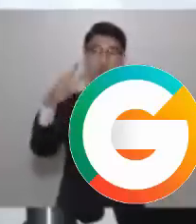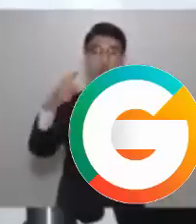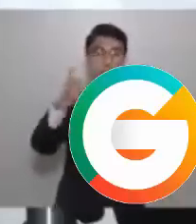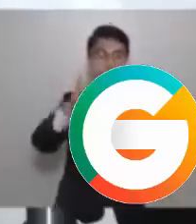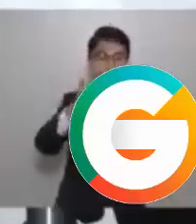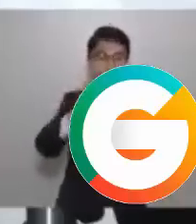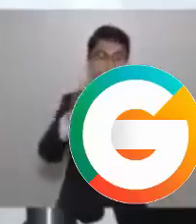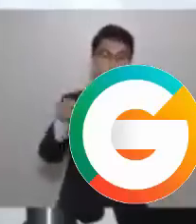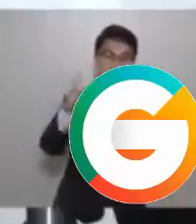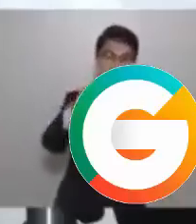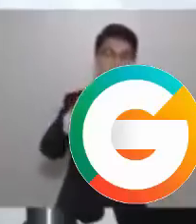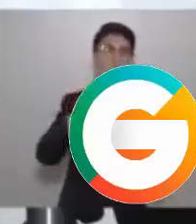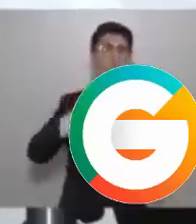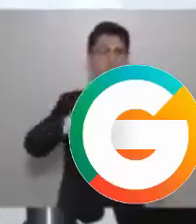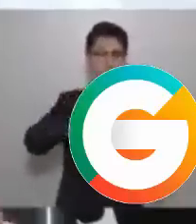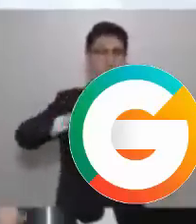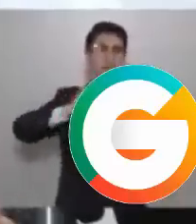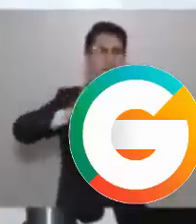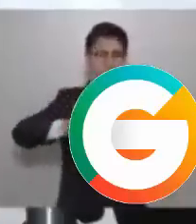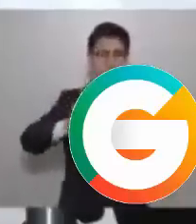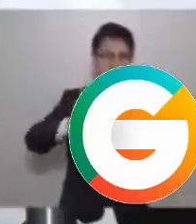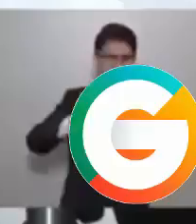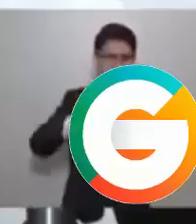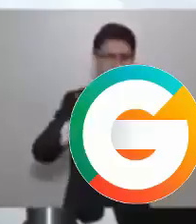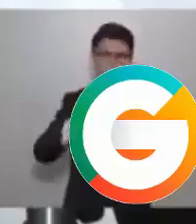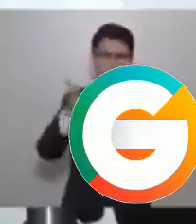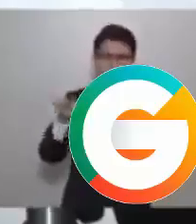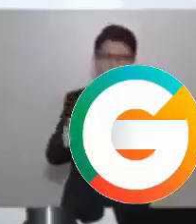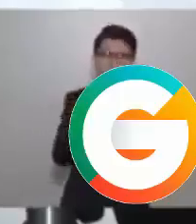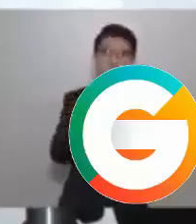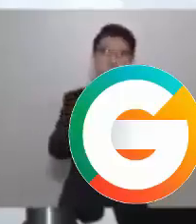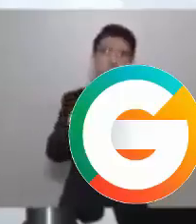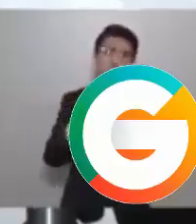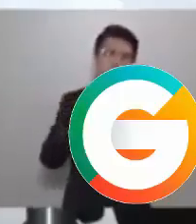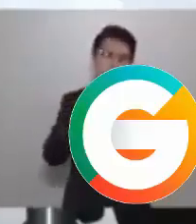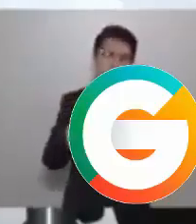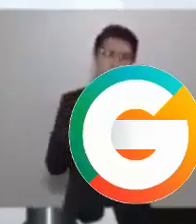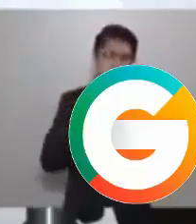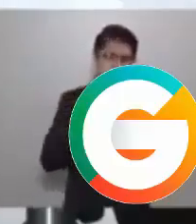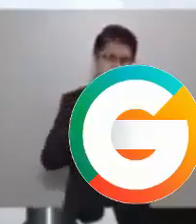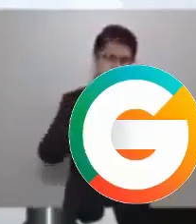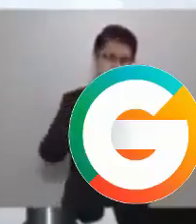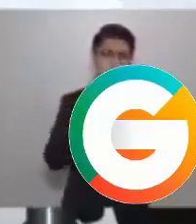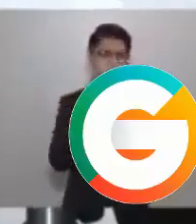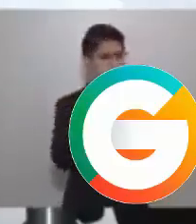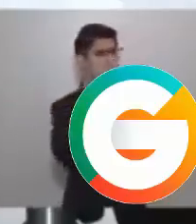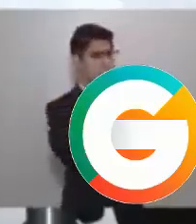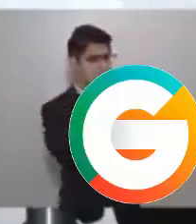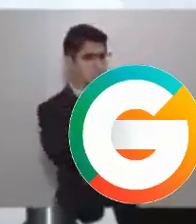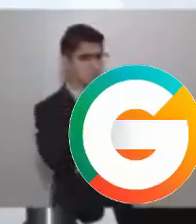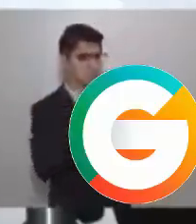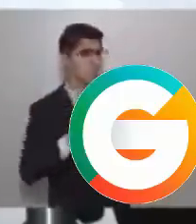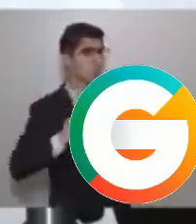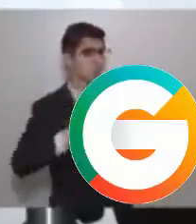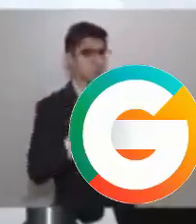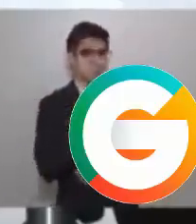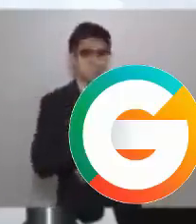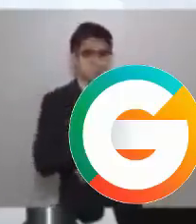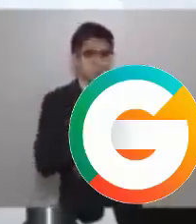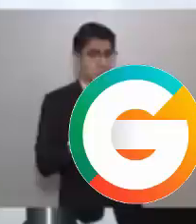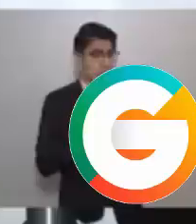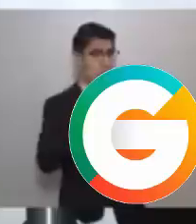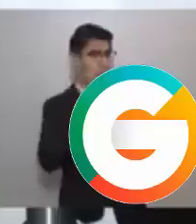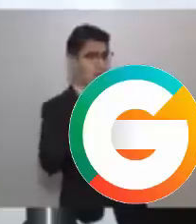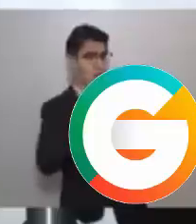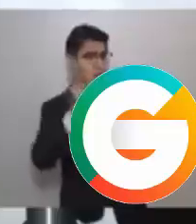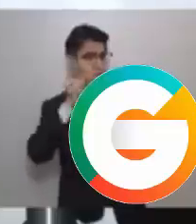laboral diversa a este deporte. Simplemente es un gusto que tiene. Y pues invitó a su nieto a